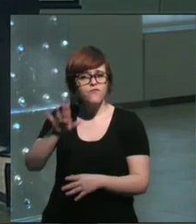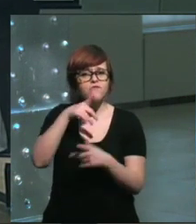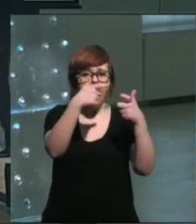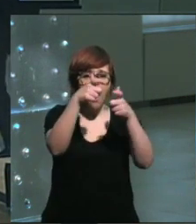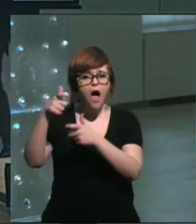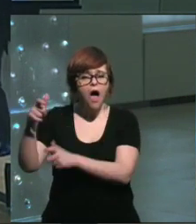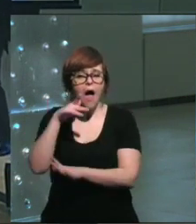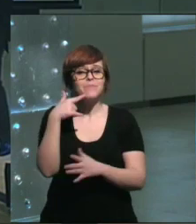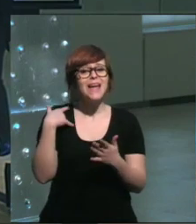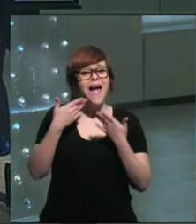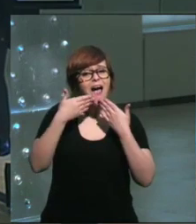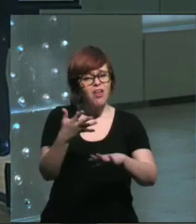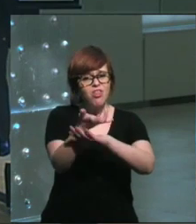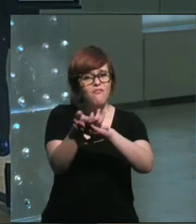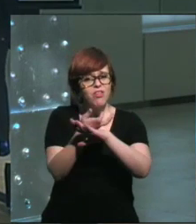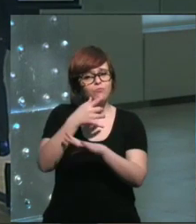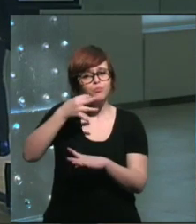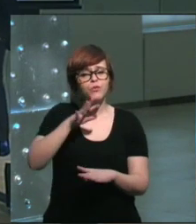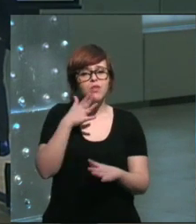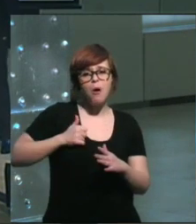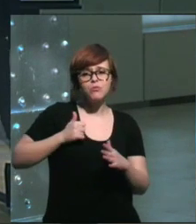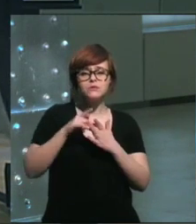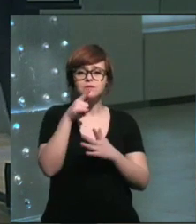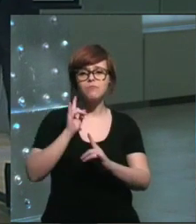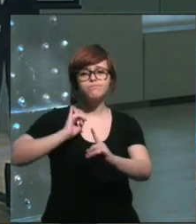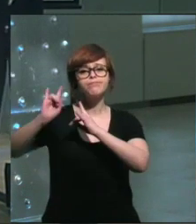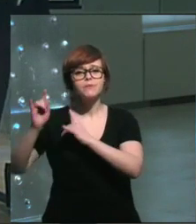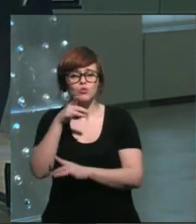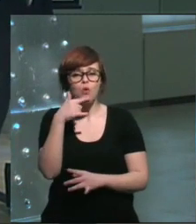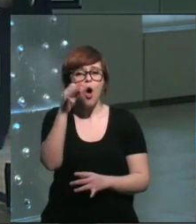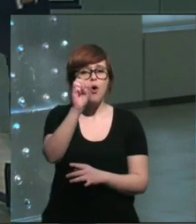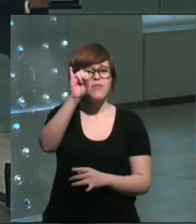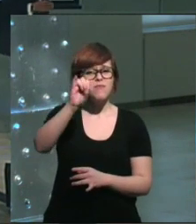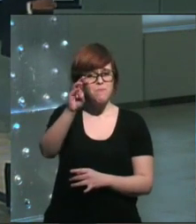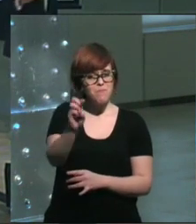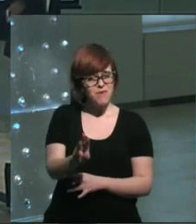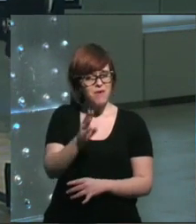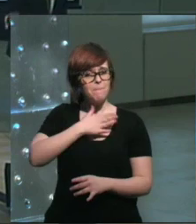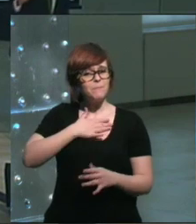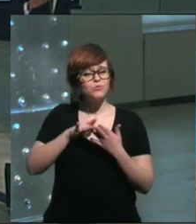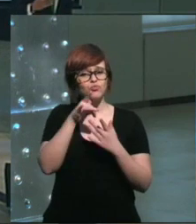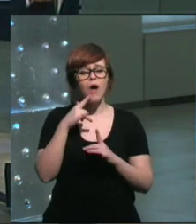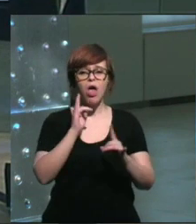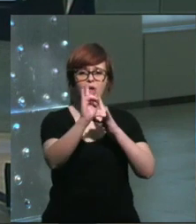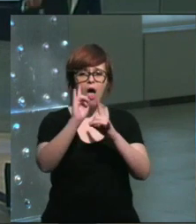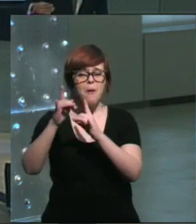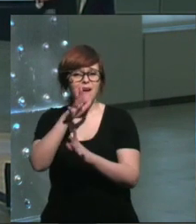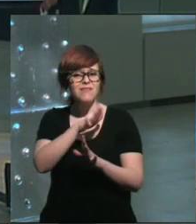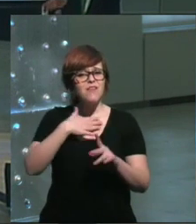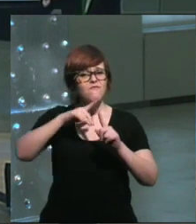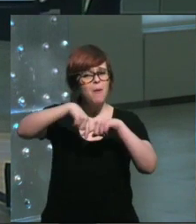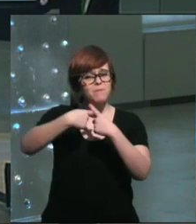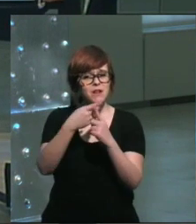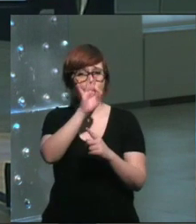base de datos para hacer llamadas telefónicas, voz sobre IP, gratuitamente para hacer llamadas, y voluntarios quisieran llamar a sus familiares o